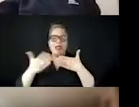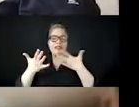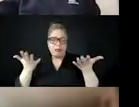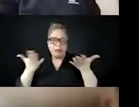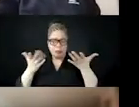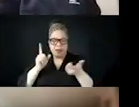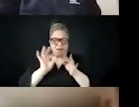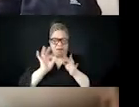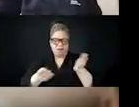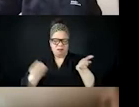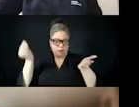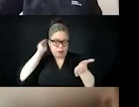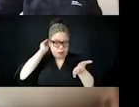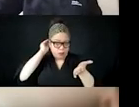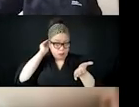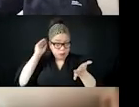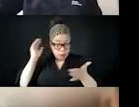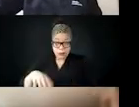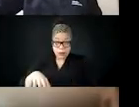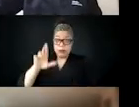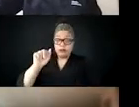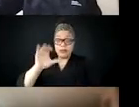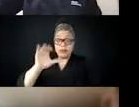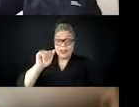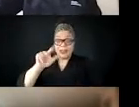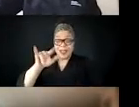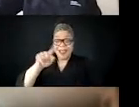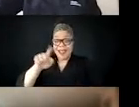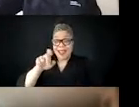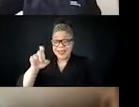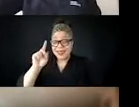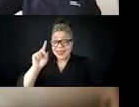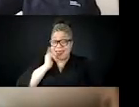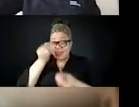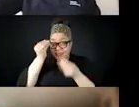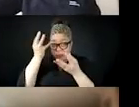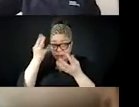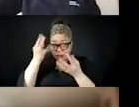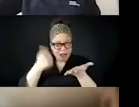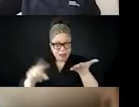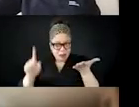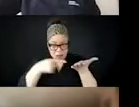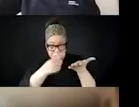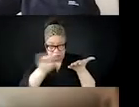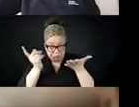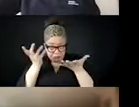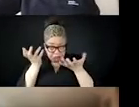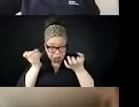información racializada alguien tiene idea de lo que es